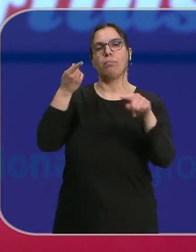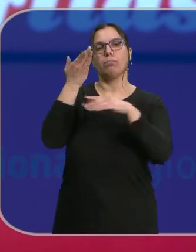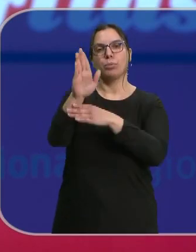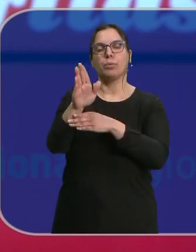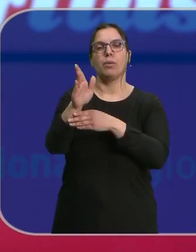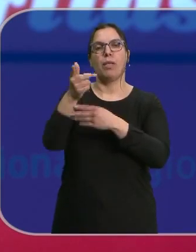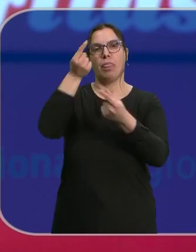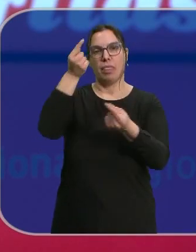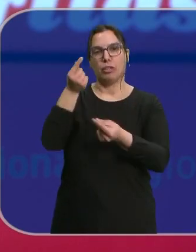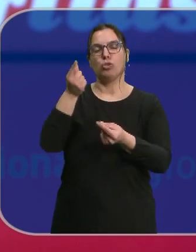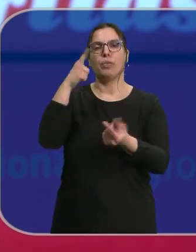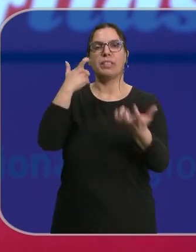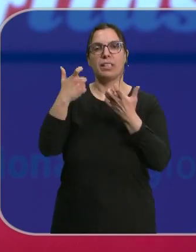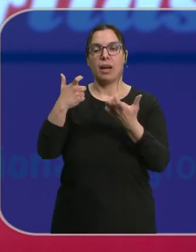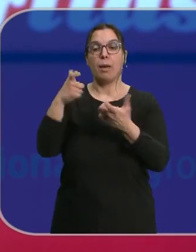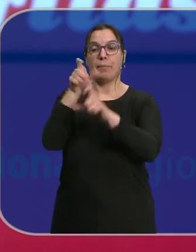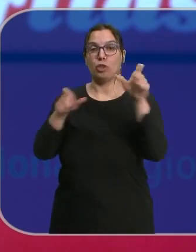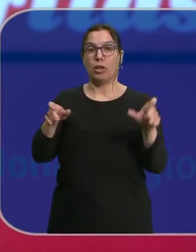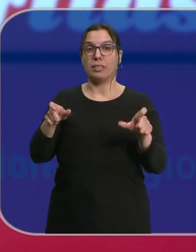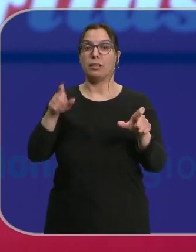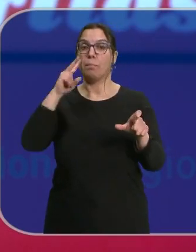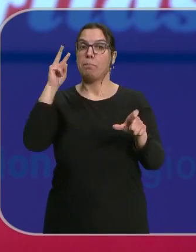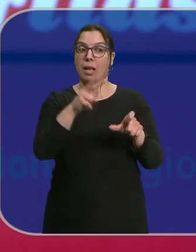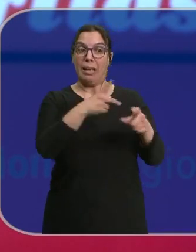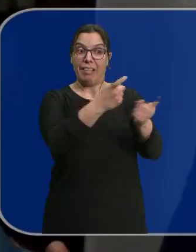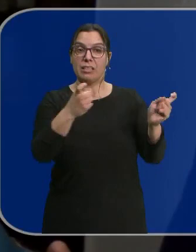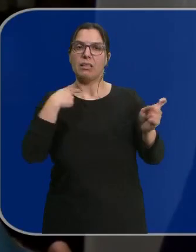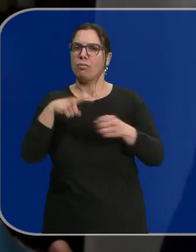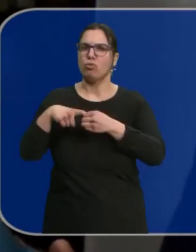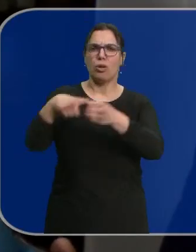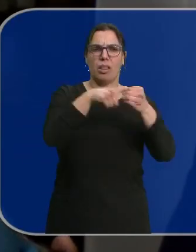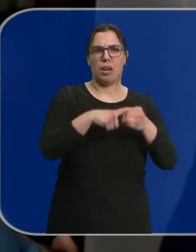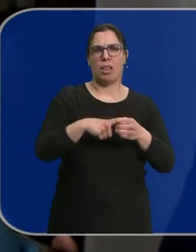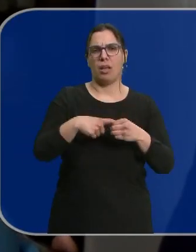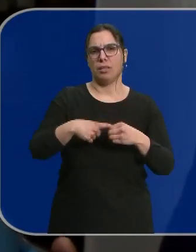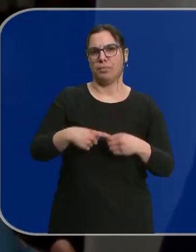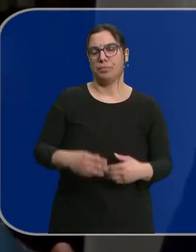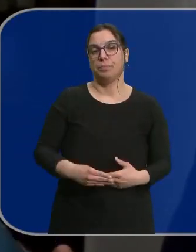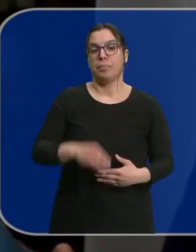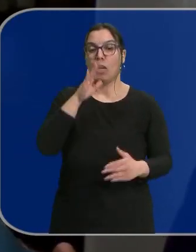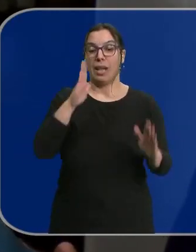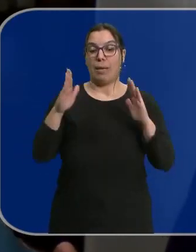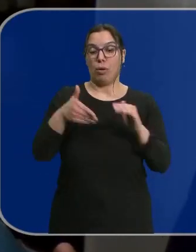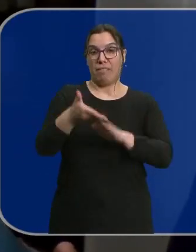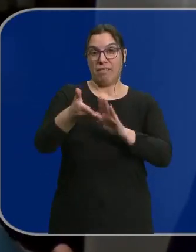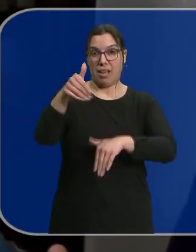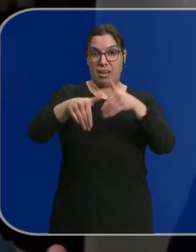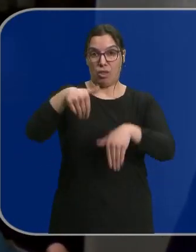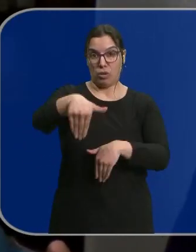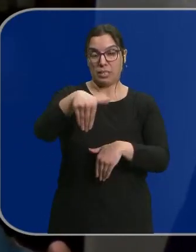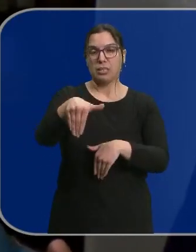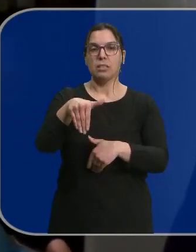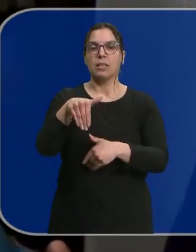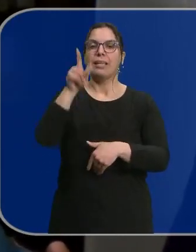destacado la solidaridad de los ciudadanos con los más necesitados. En esta época preelectoral,